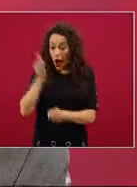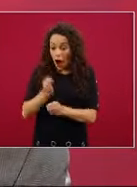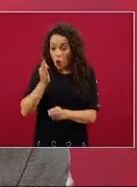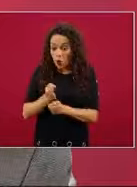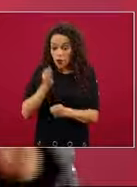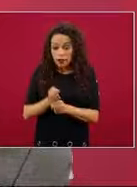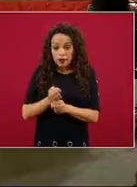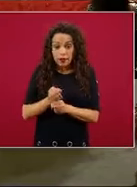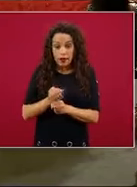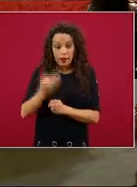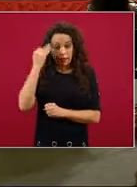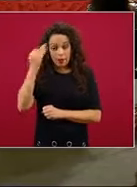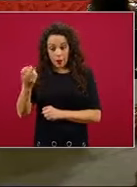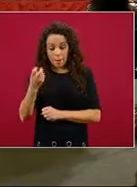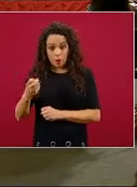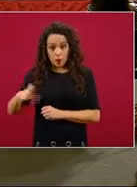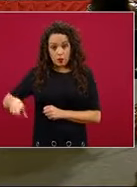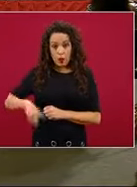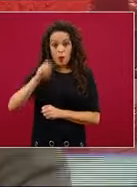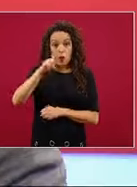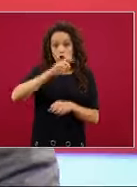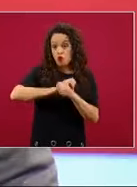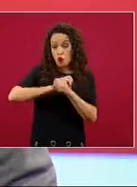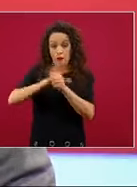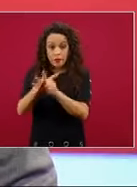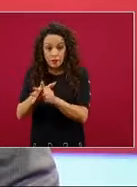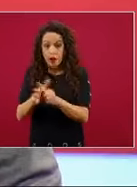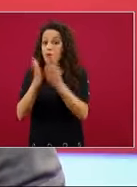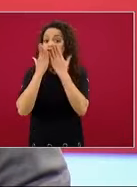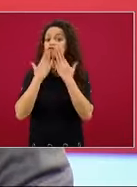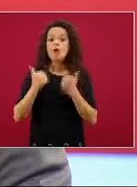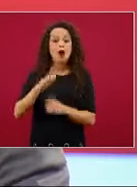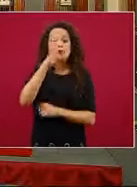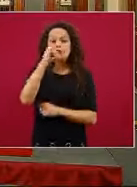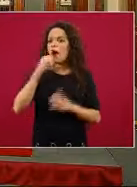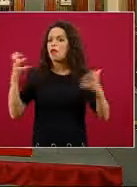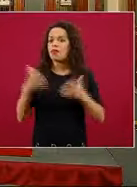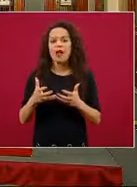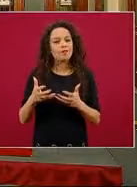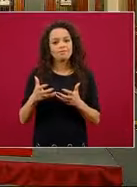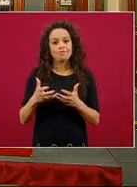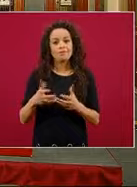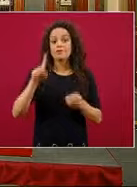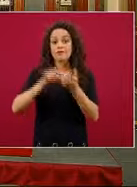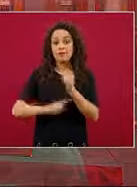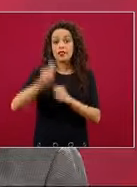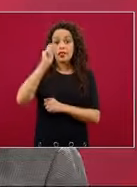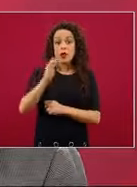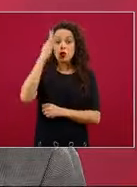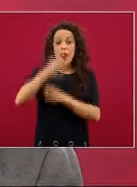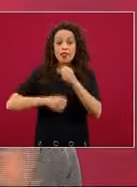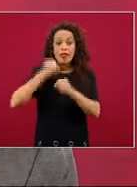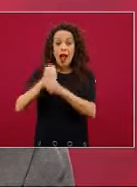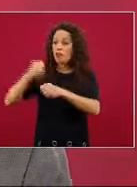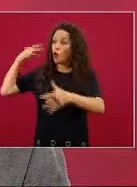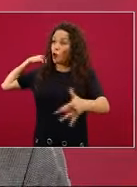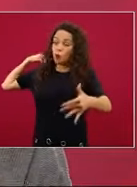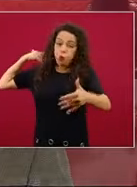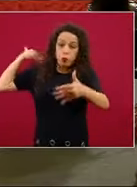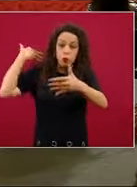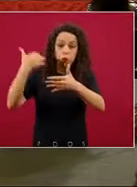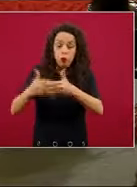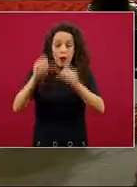este gobierno, durante la epidemia de COVID-19, no tengamos capacidades. Es que a lo largo de 40 años, por lo menos, nuestro sistema de